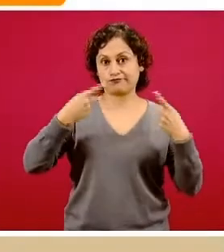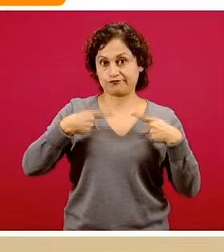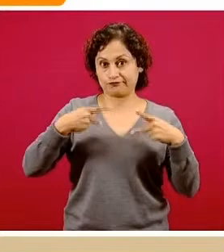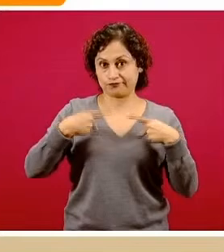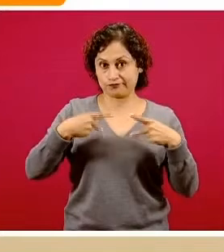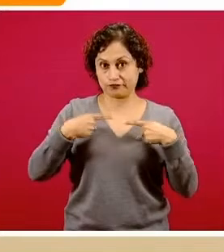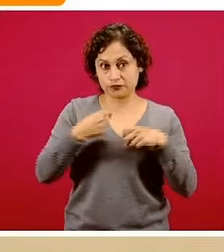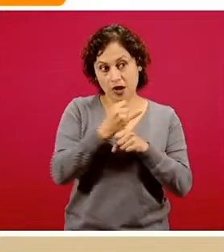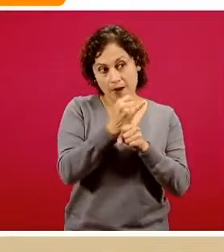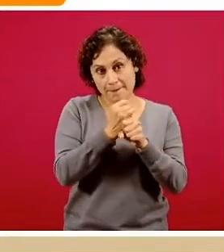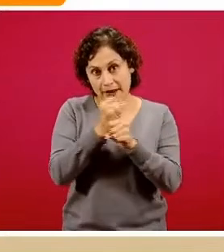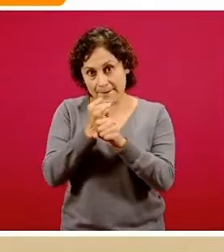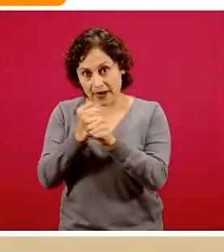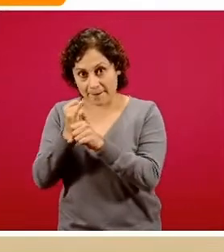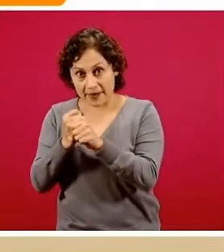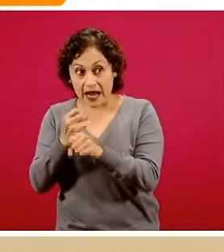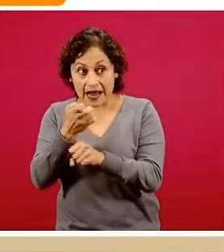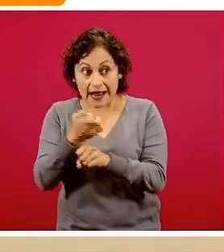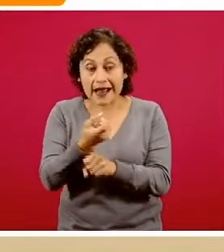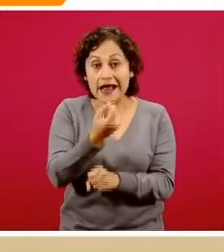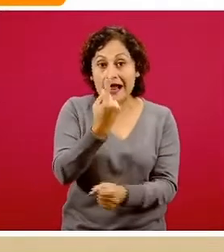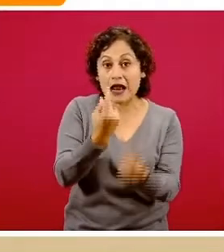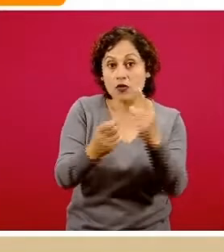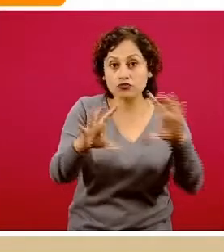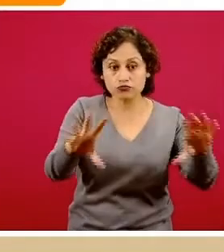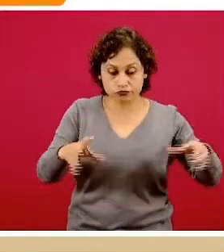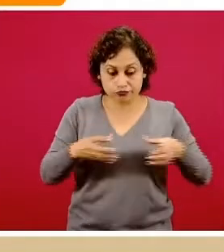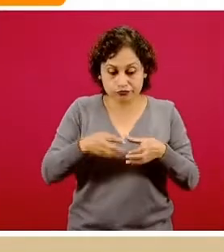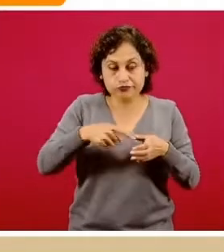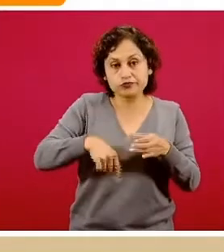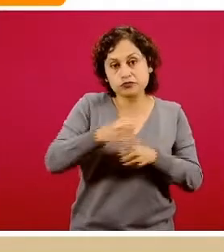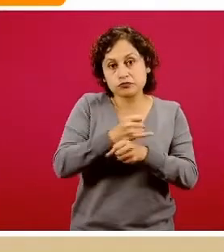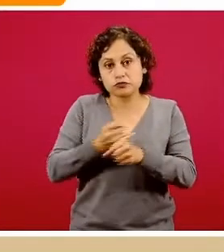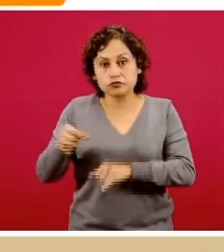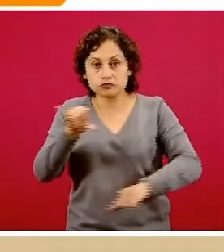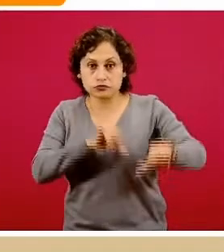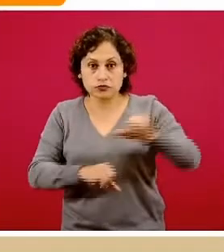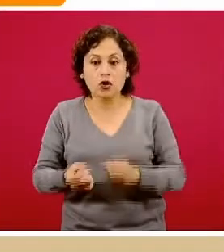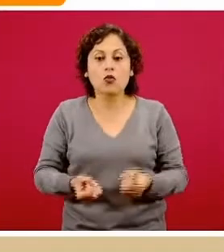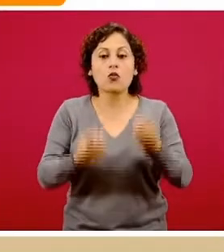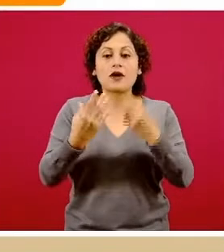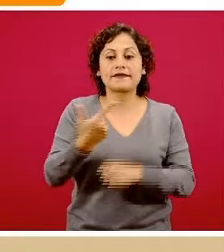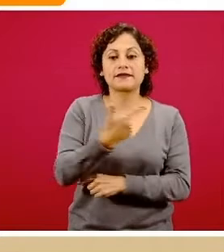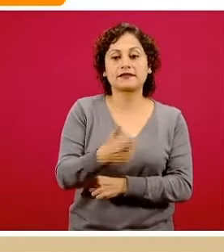con una prueba de laboratorio, se han confirmado hasta el momento un total de